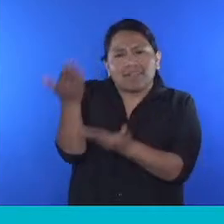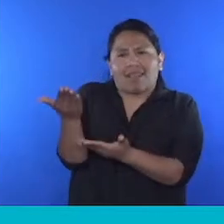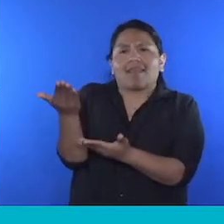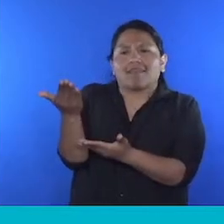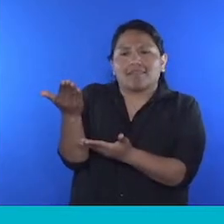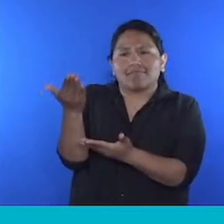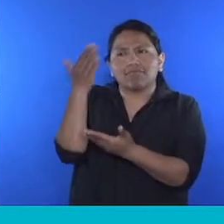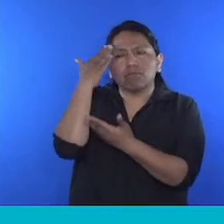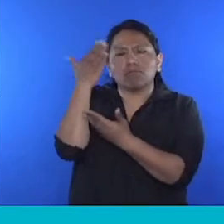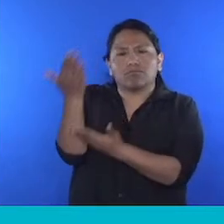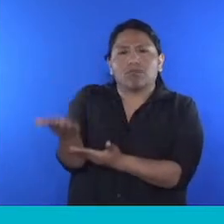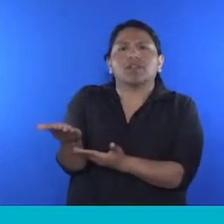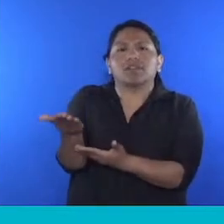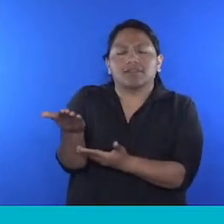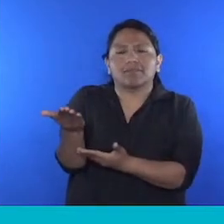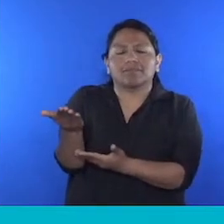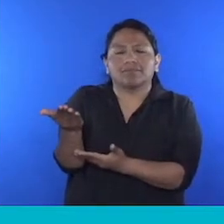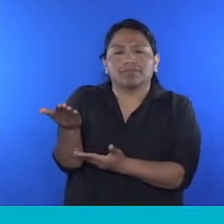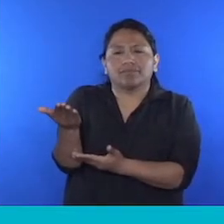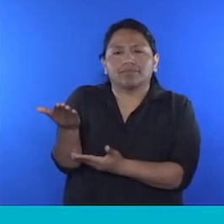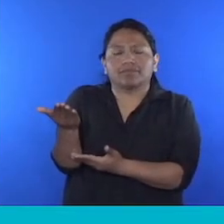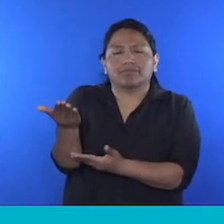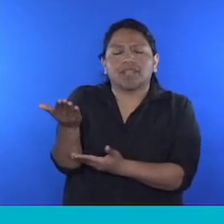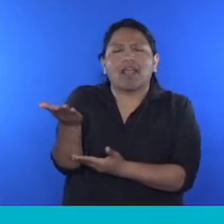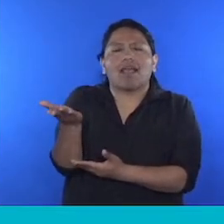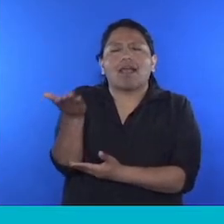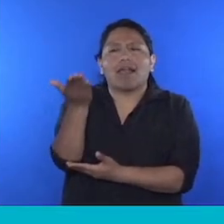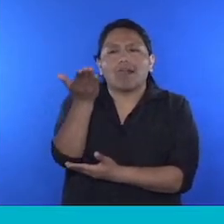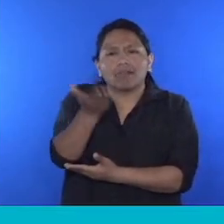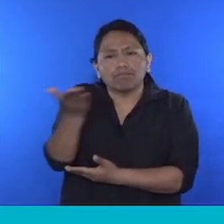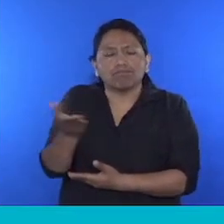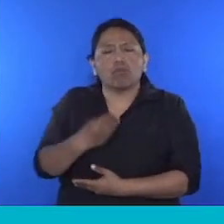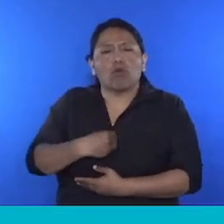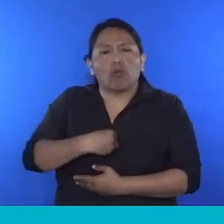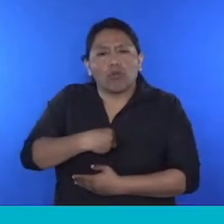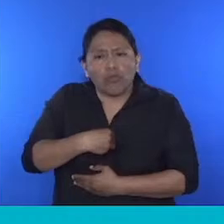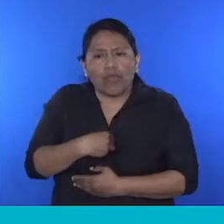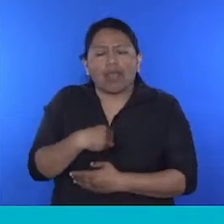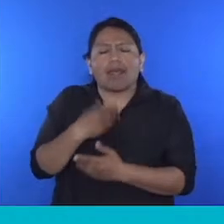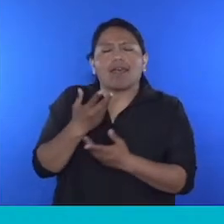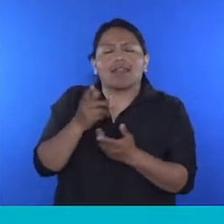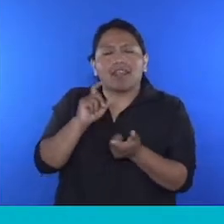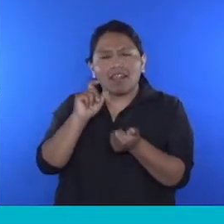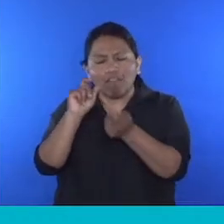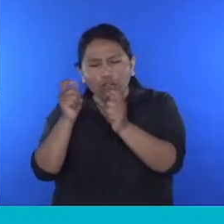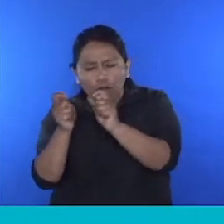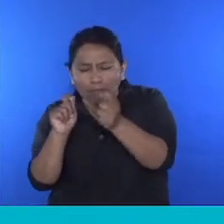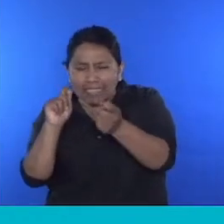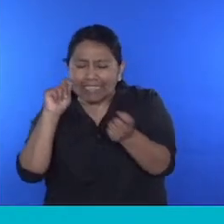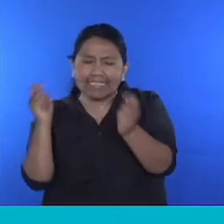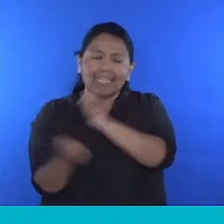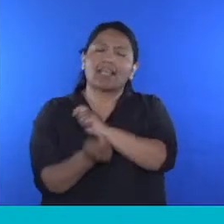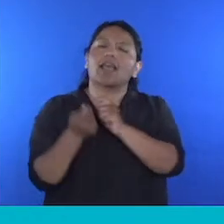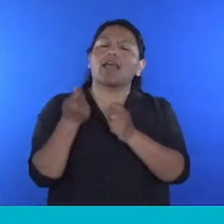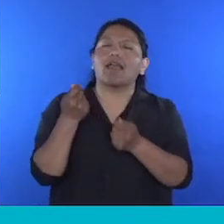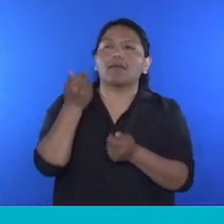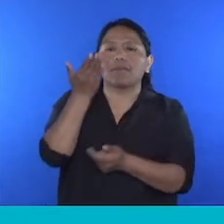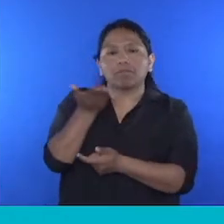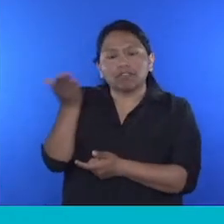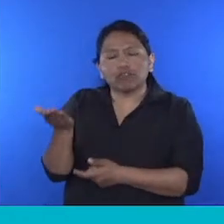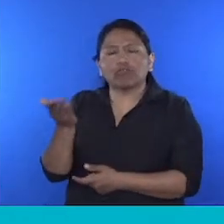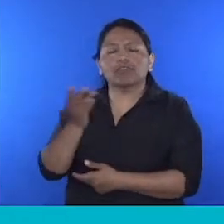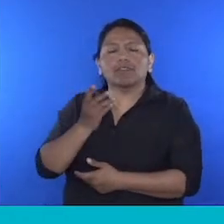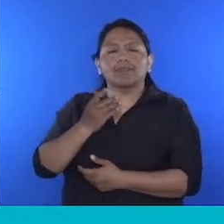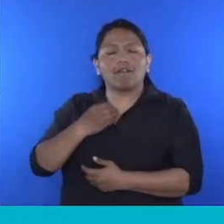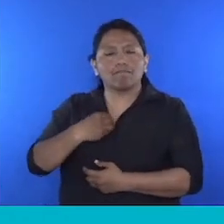para homenajear a las voluntades reformistas, a las